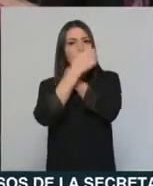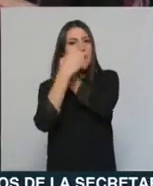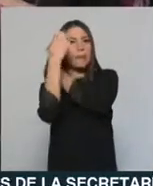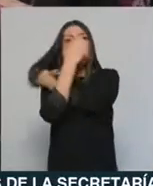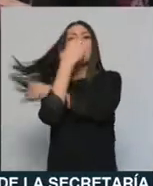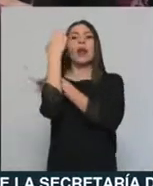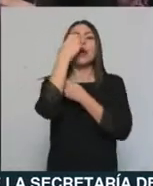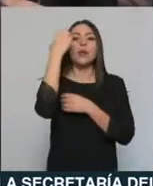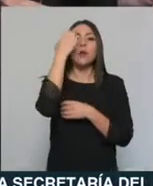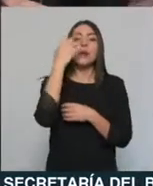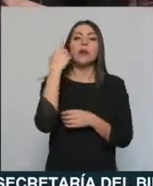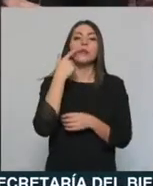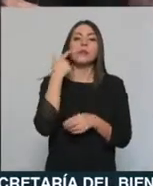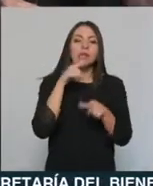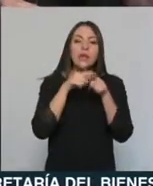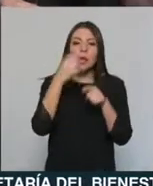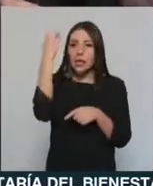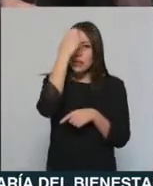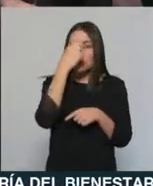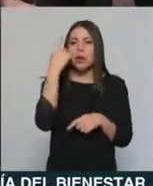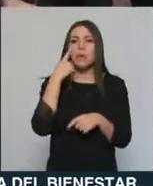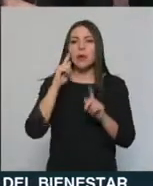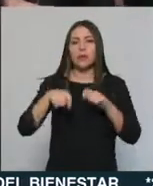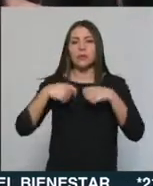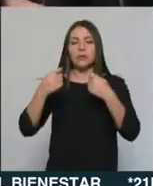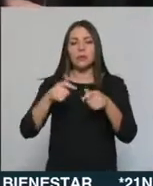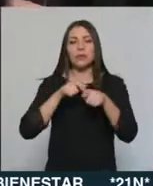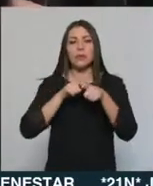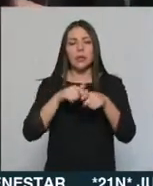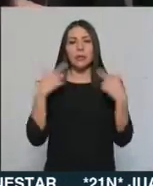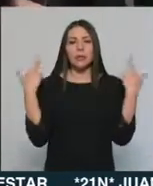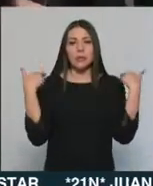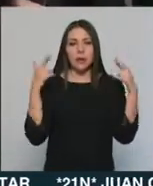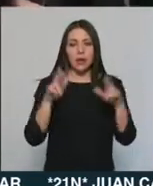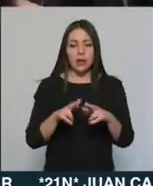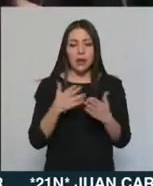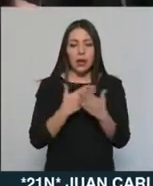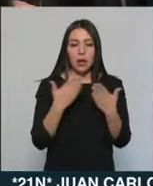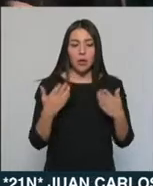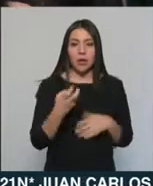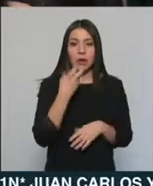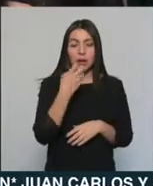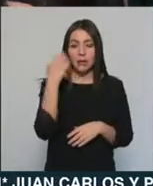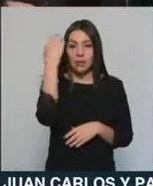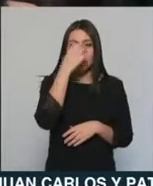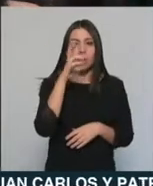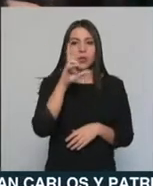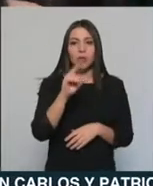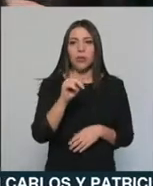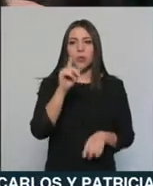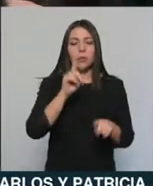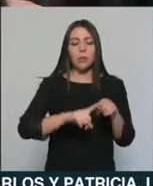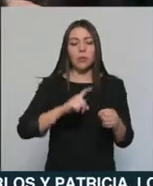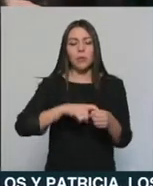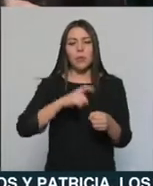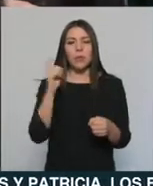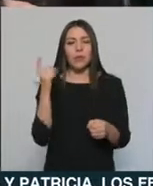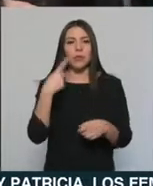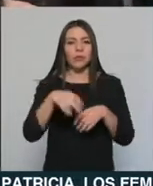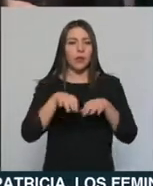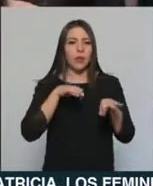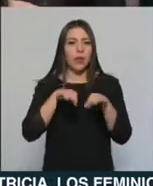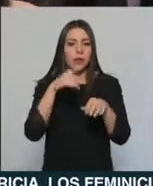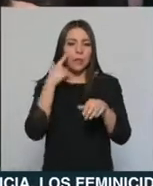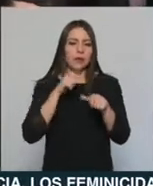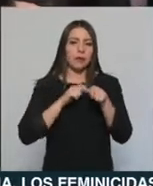laboral. Esta reforma no elimina la evaluación, nada más la desconecta de la permanencia en el trabajo. Claro.